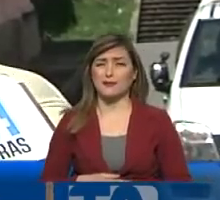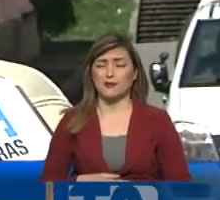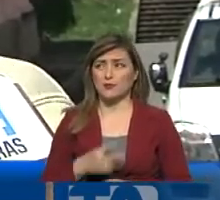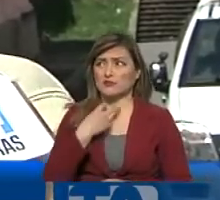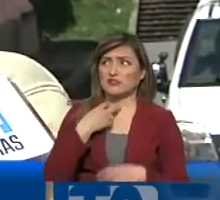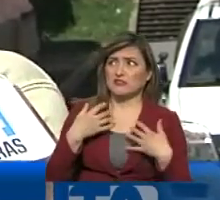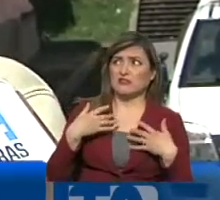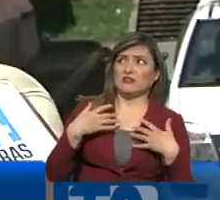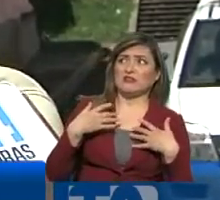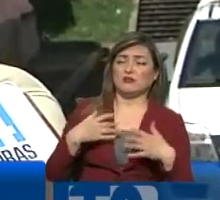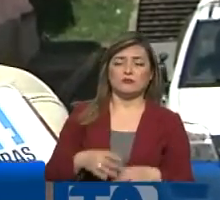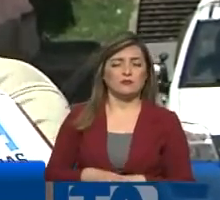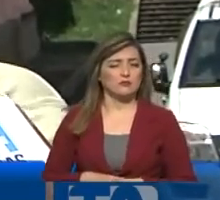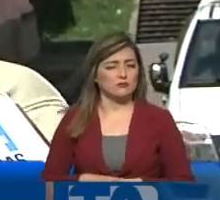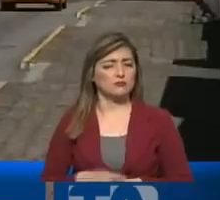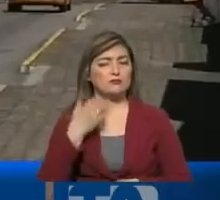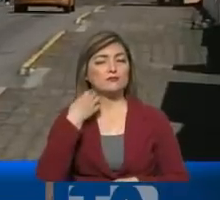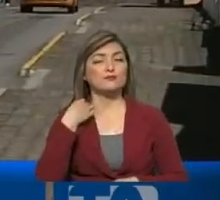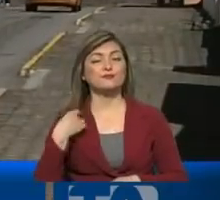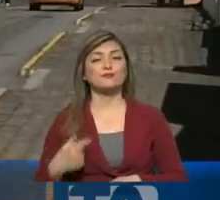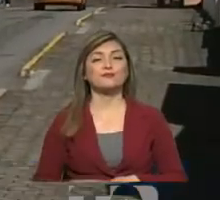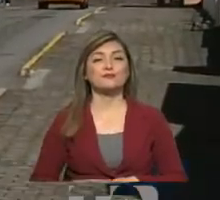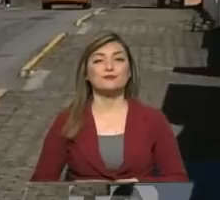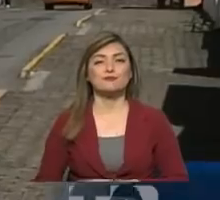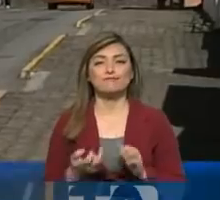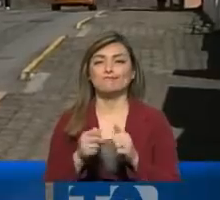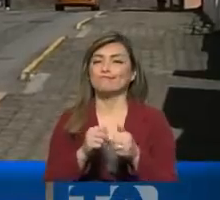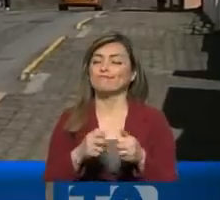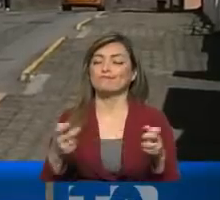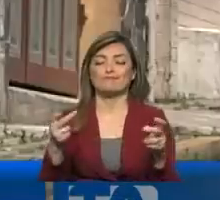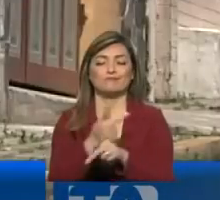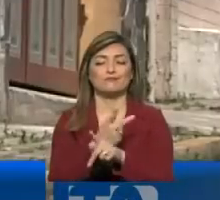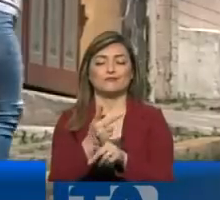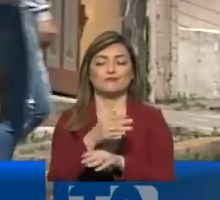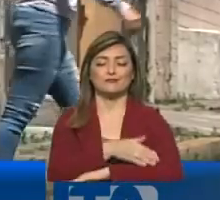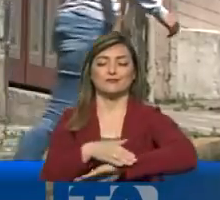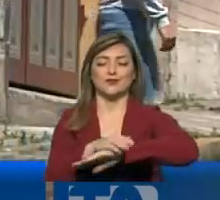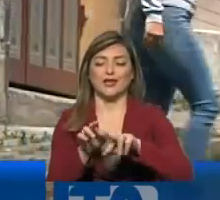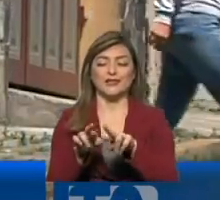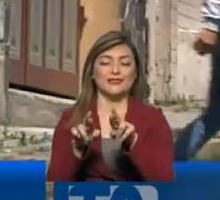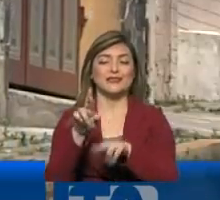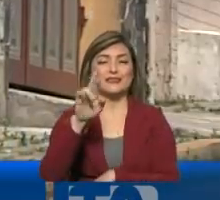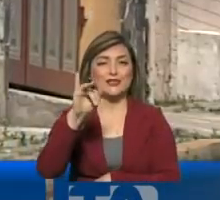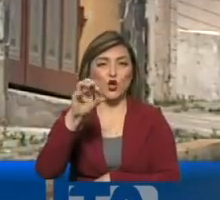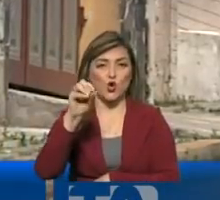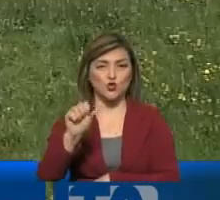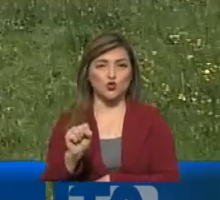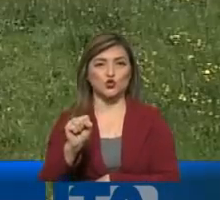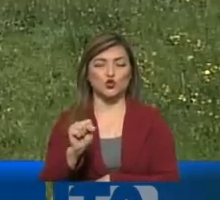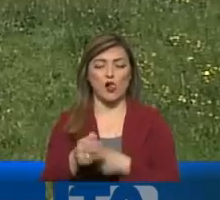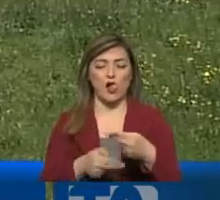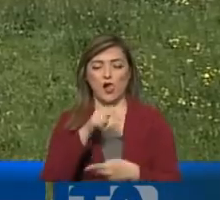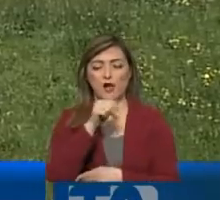atemorizan a la gente que pasa por aquí. El problema se agudiza en la calle Ríos, donde la proliferación del microtráfico va